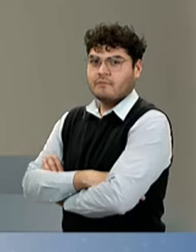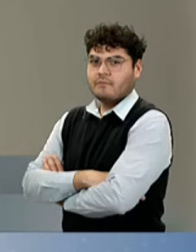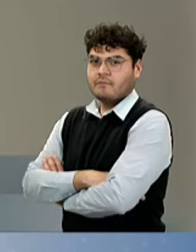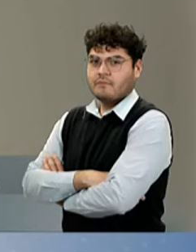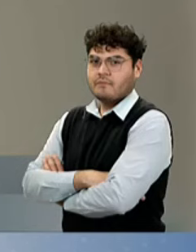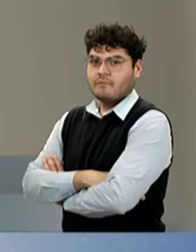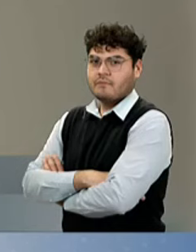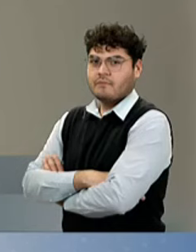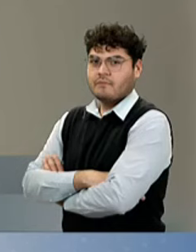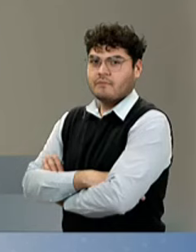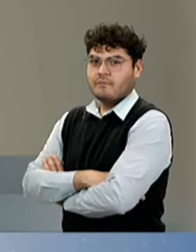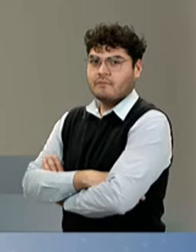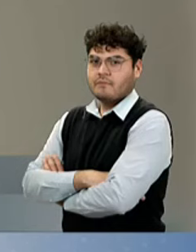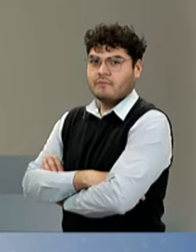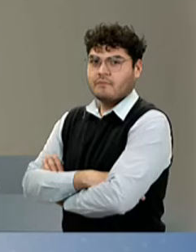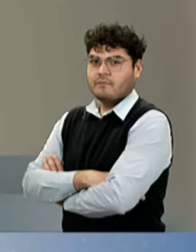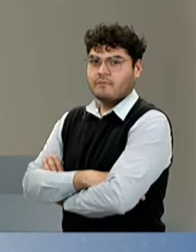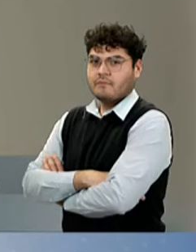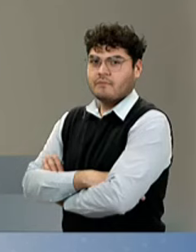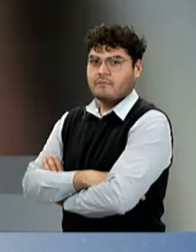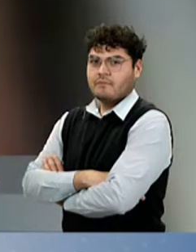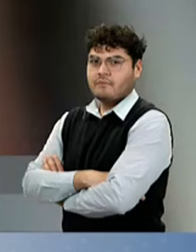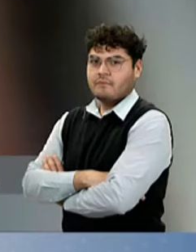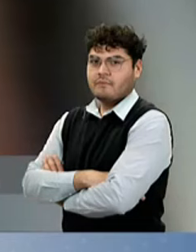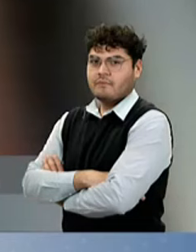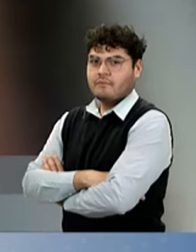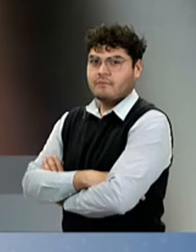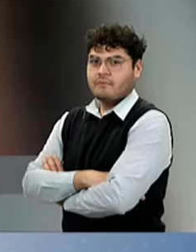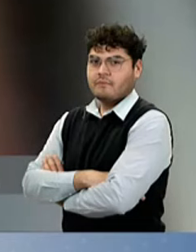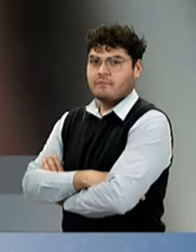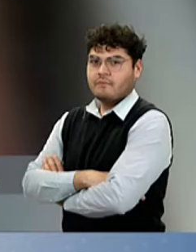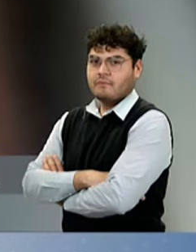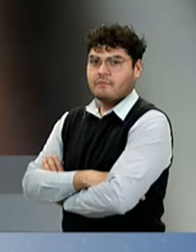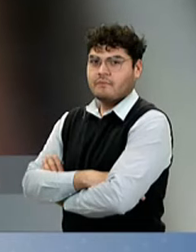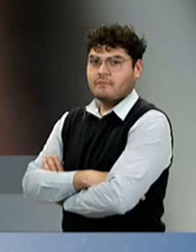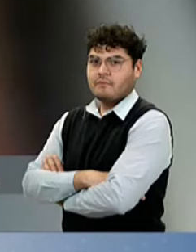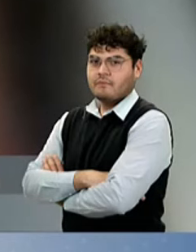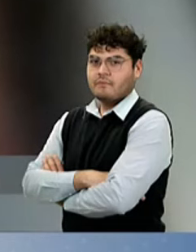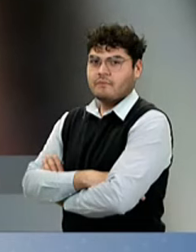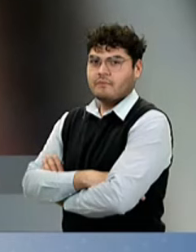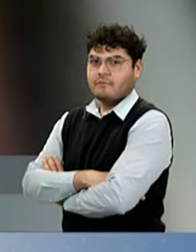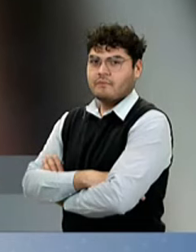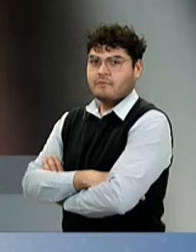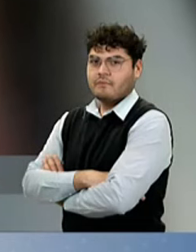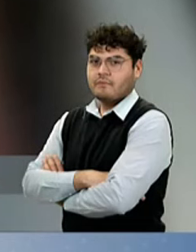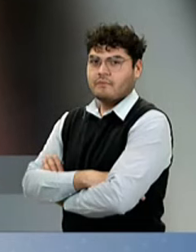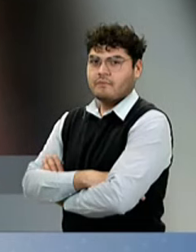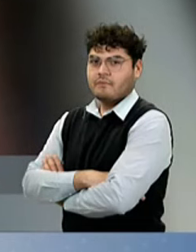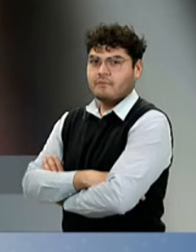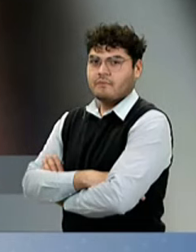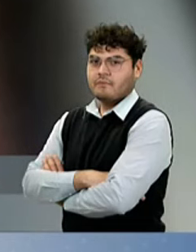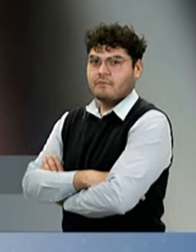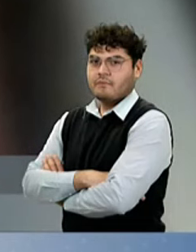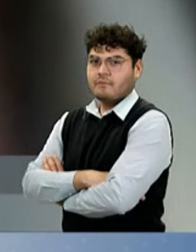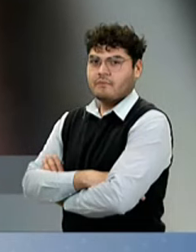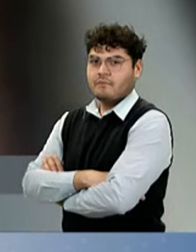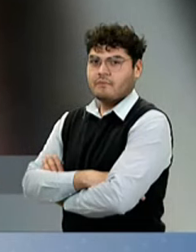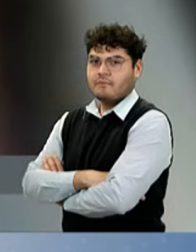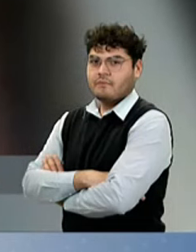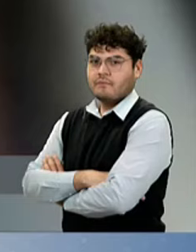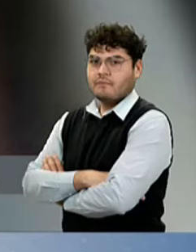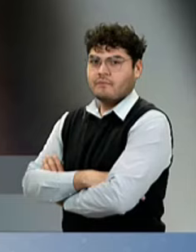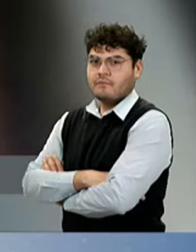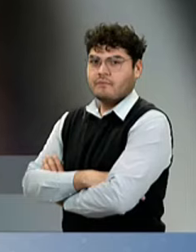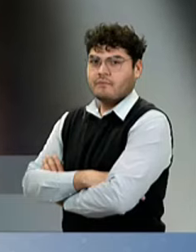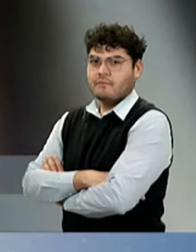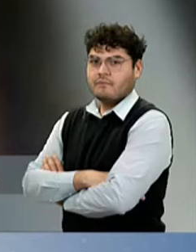de reorganización que se está generando justamente en los tribunales. Otra de las consecuencias que ha tenido esta filtración del registro que llegó hasta la Fiscalía, recordemos,